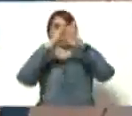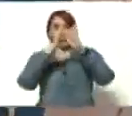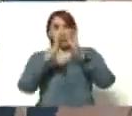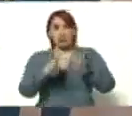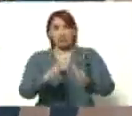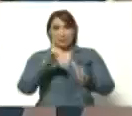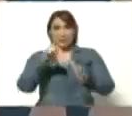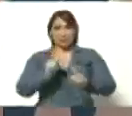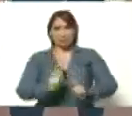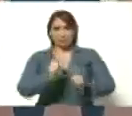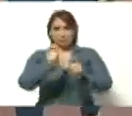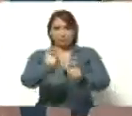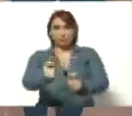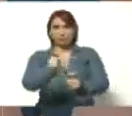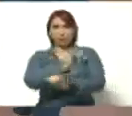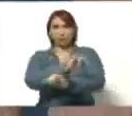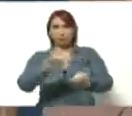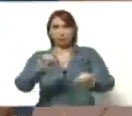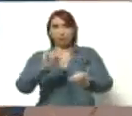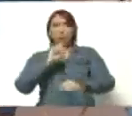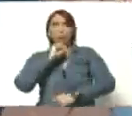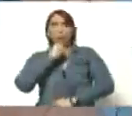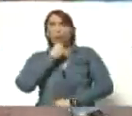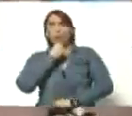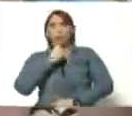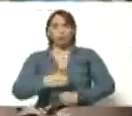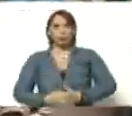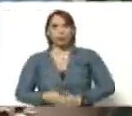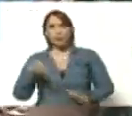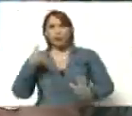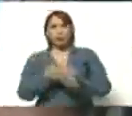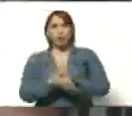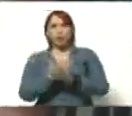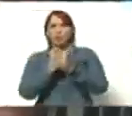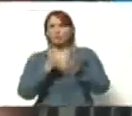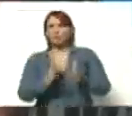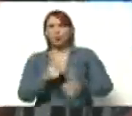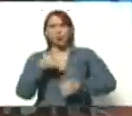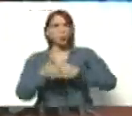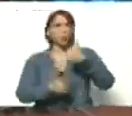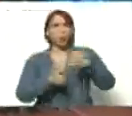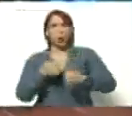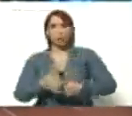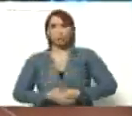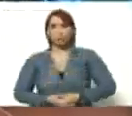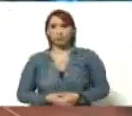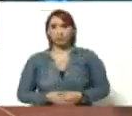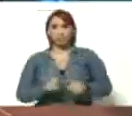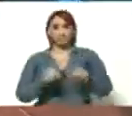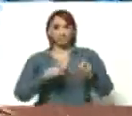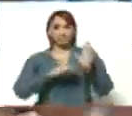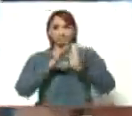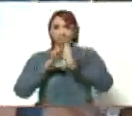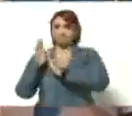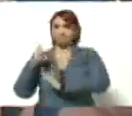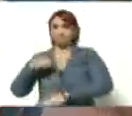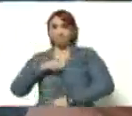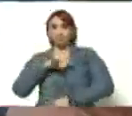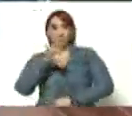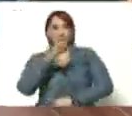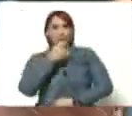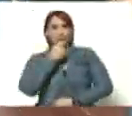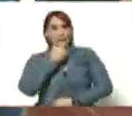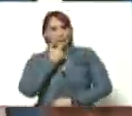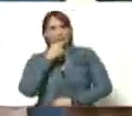bella esta niña, se les asigna un código de la carrera, carreras priorizadas para el desarrollo de nuestro país. Bellísimos